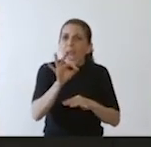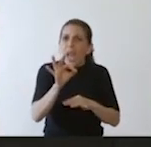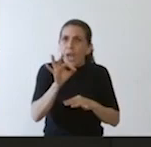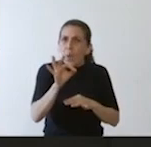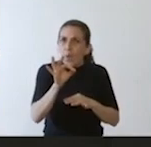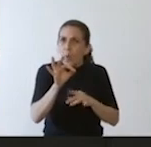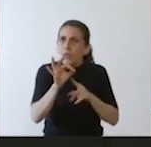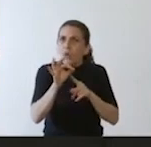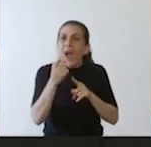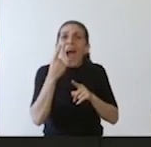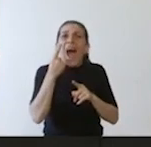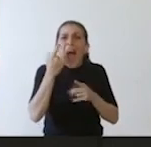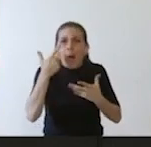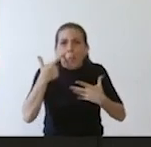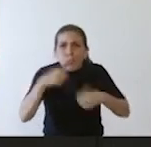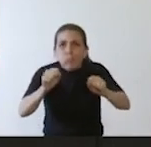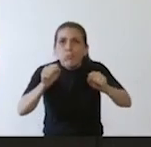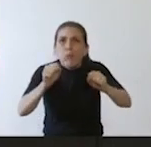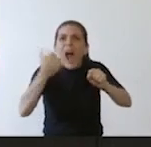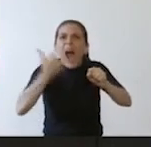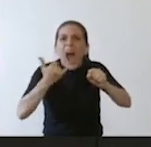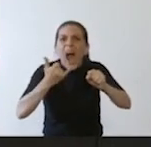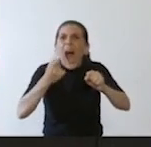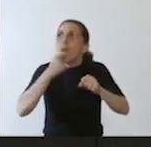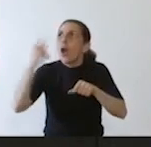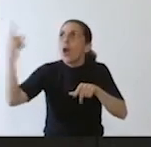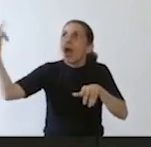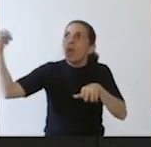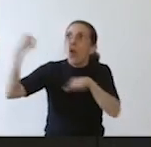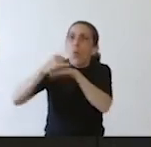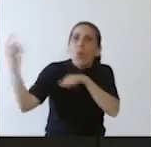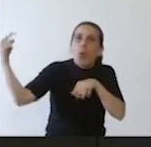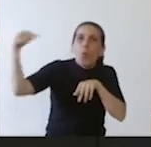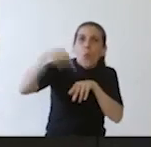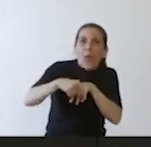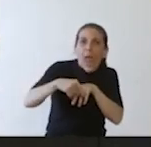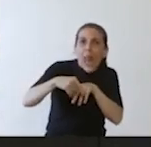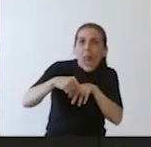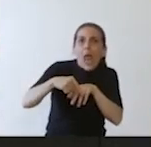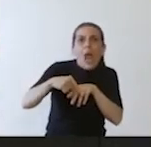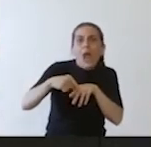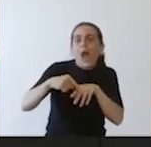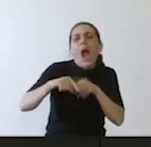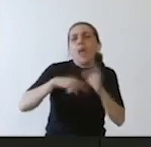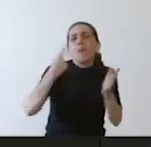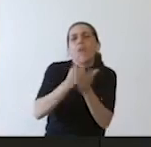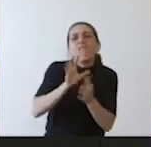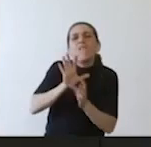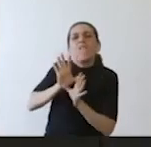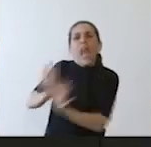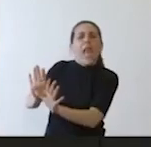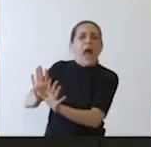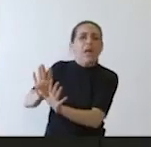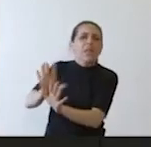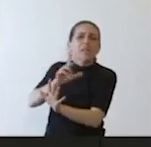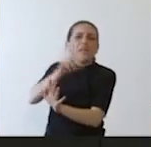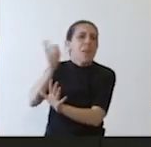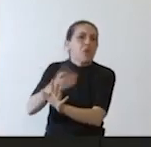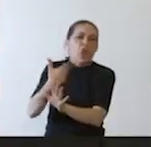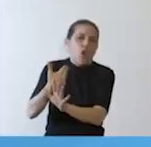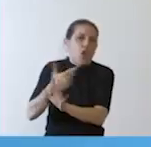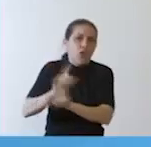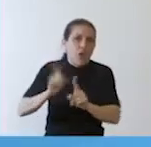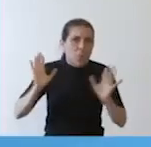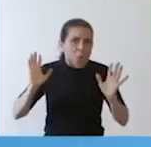ha sido demostrado que se contiene en los puntos de entrada y que es imposible que ingrese, ¿sí? No depende de lo que hagamos nosotros, sino depende más que nada